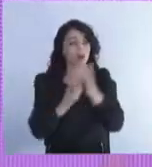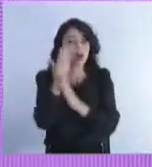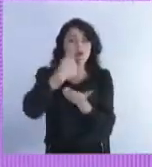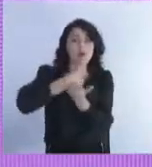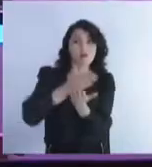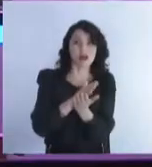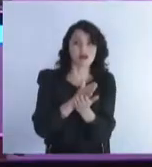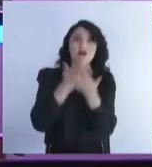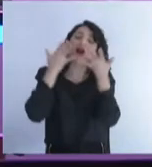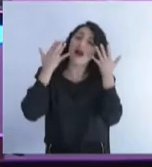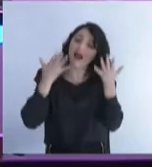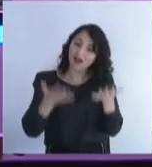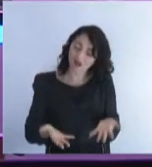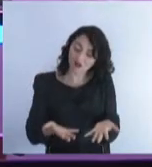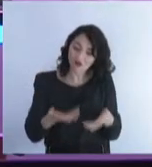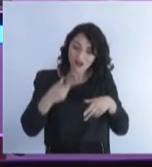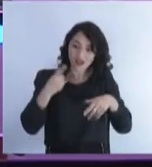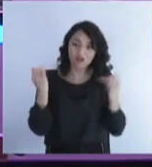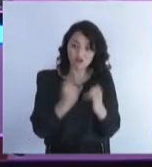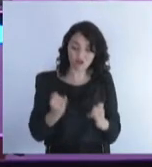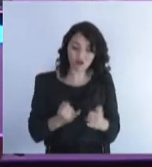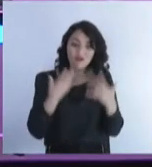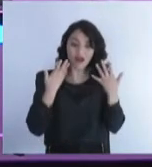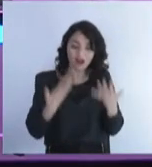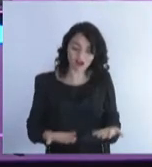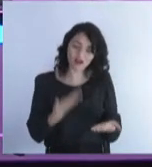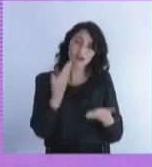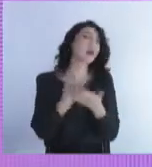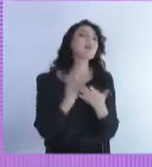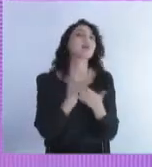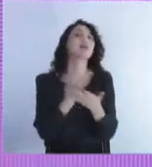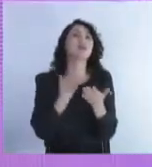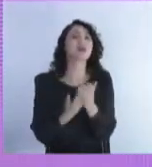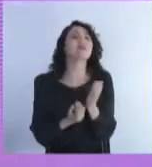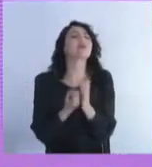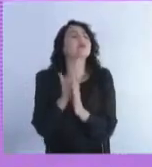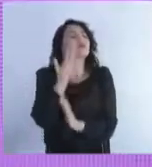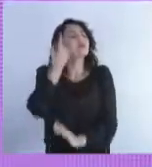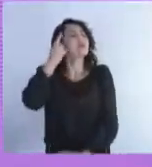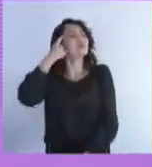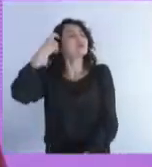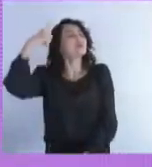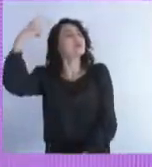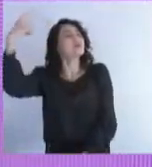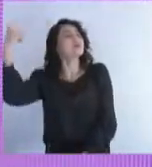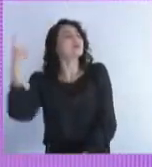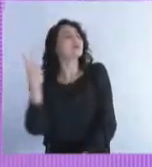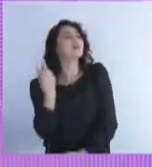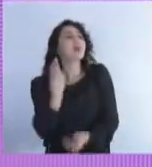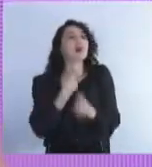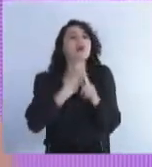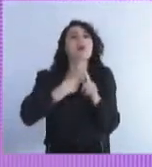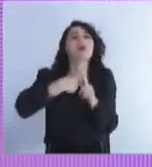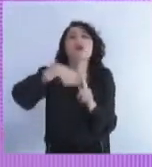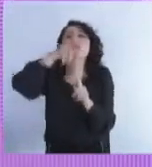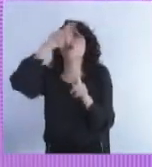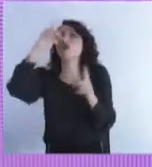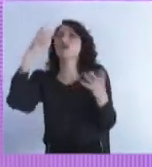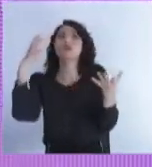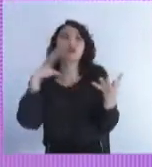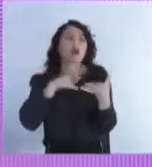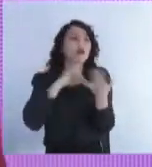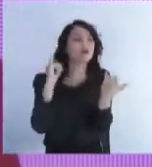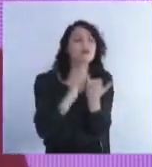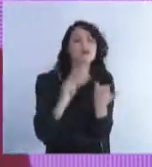Esta pausa, esta forma de encontrarnos es lo que nos permite imaginar tal vez con otro tempo, con otra reflexividad,